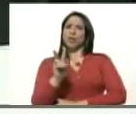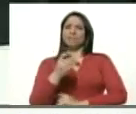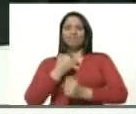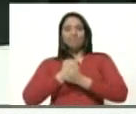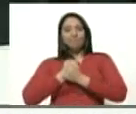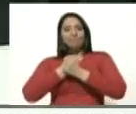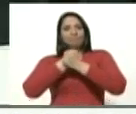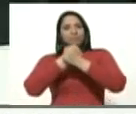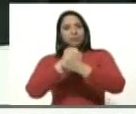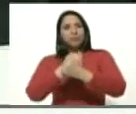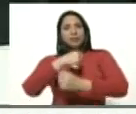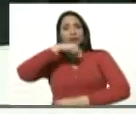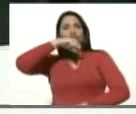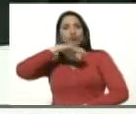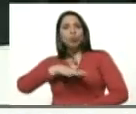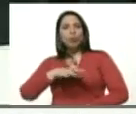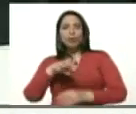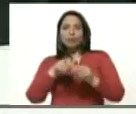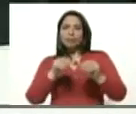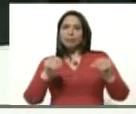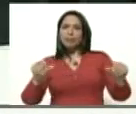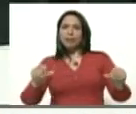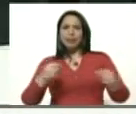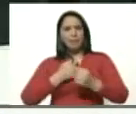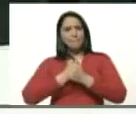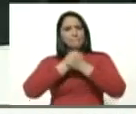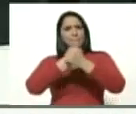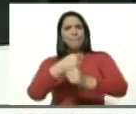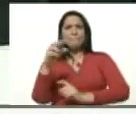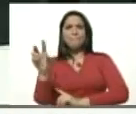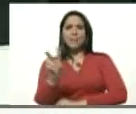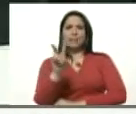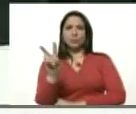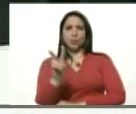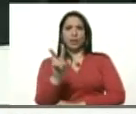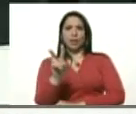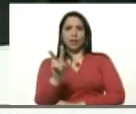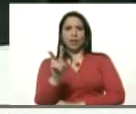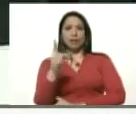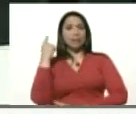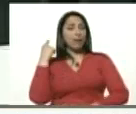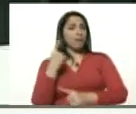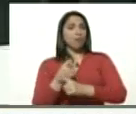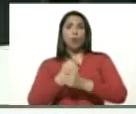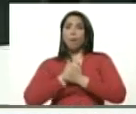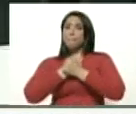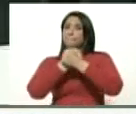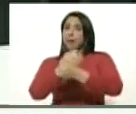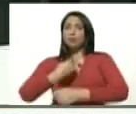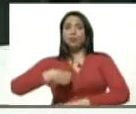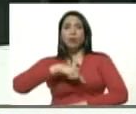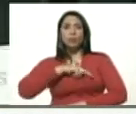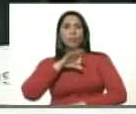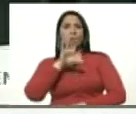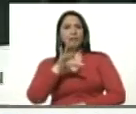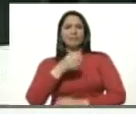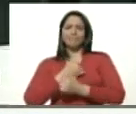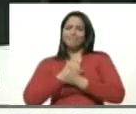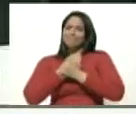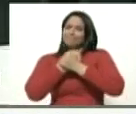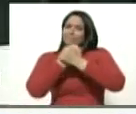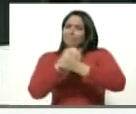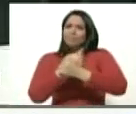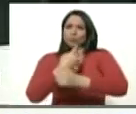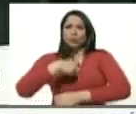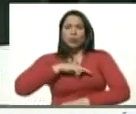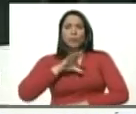amar la historia de esta tierra, de amar a Venezuela. Debemos amar a nuestro país, amarlo.